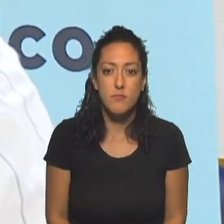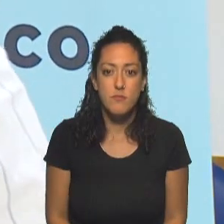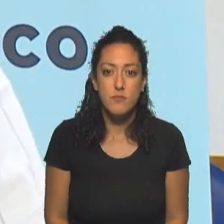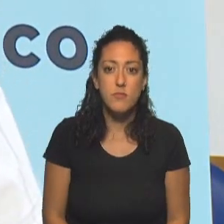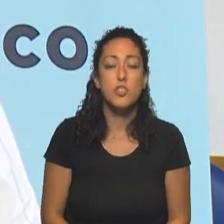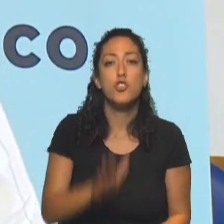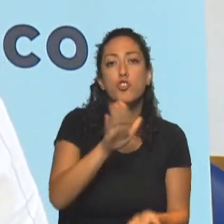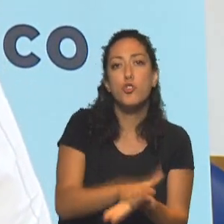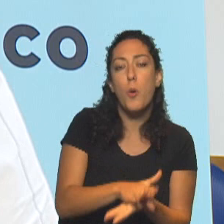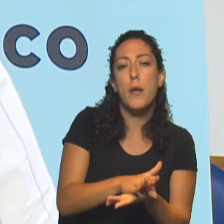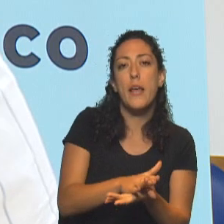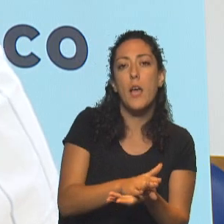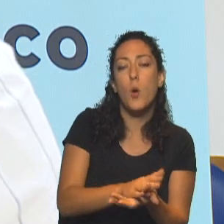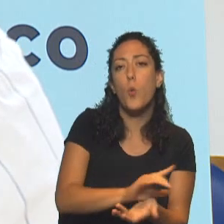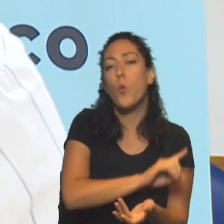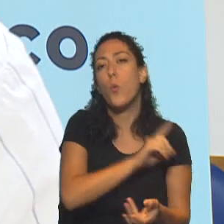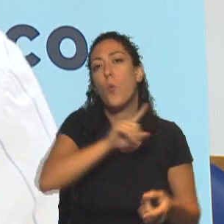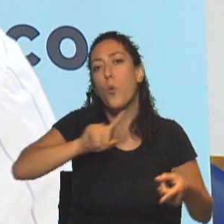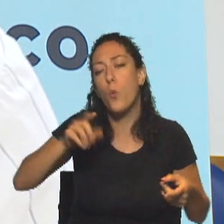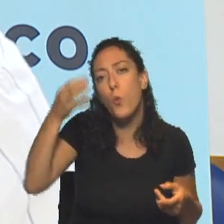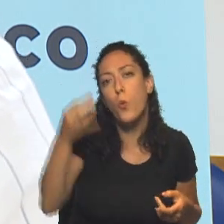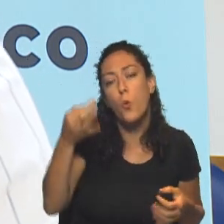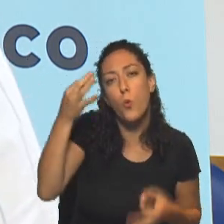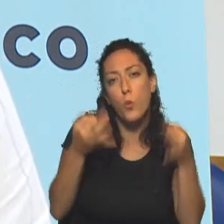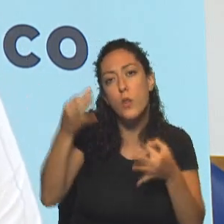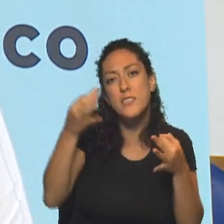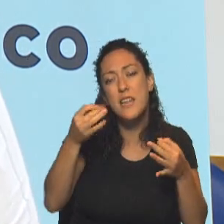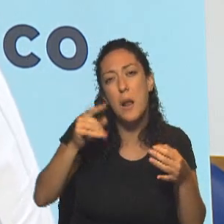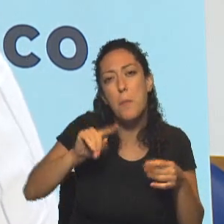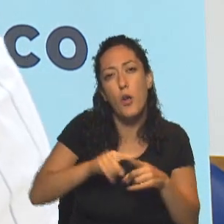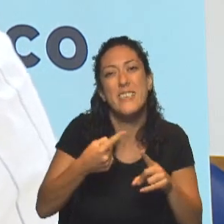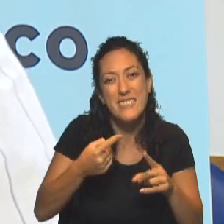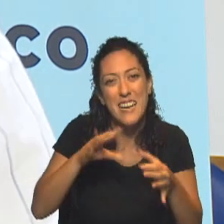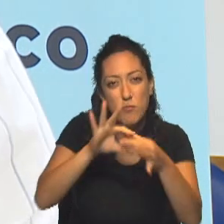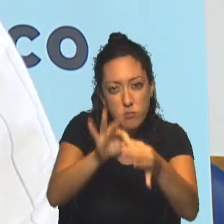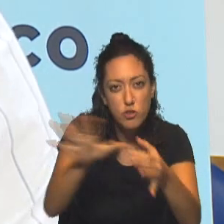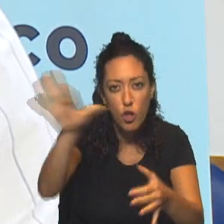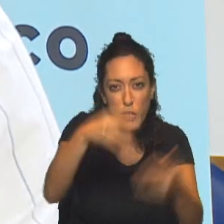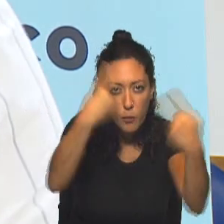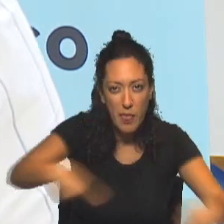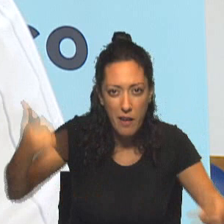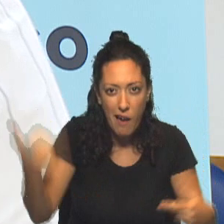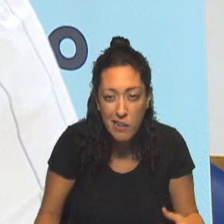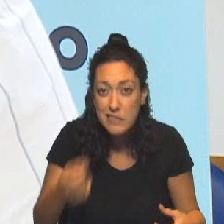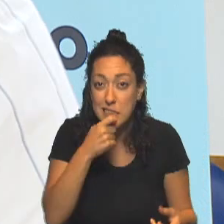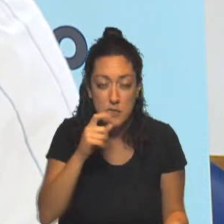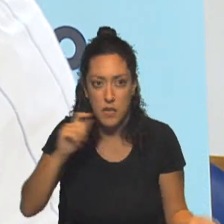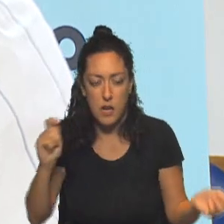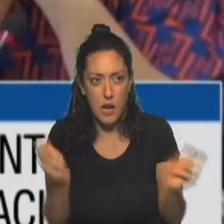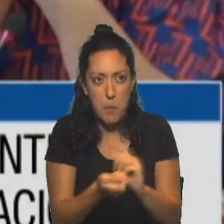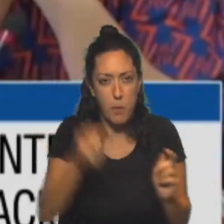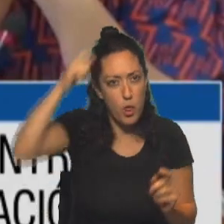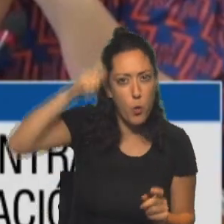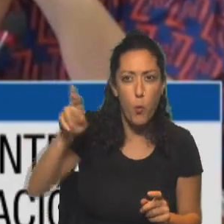había novedades con respecto a la política judicial. En este contexto, que el ministro de Justicia no haya hablado con el presidente sobre el recambio de una jueza